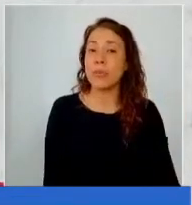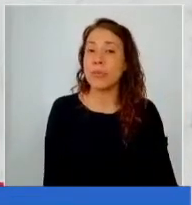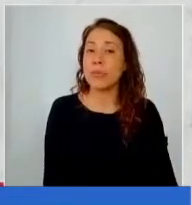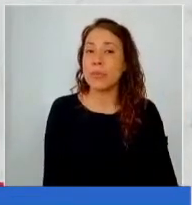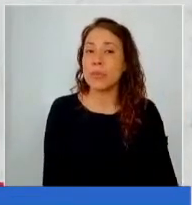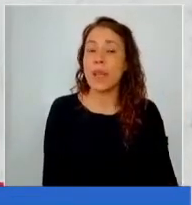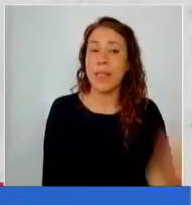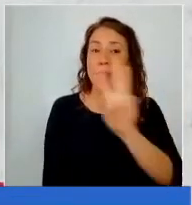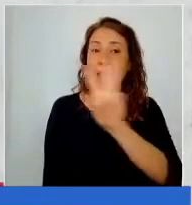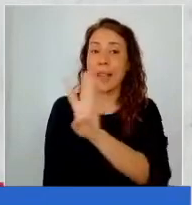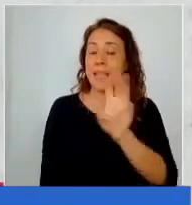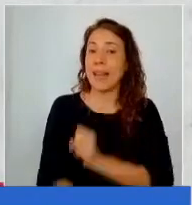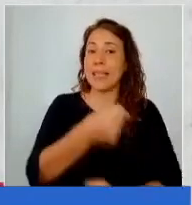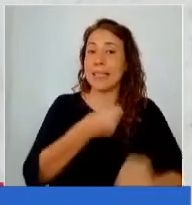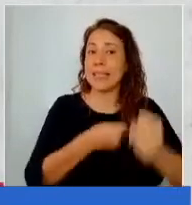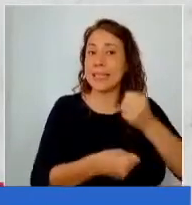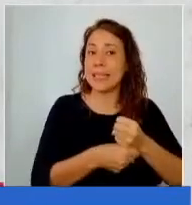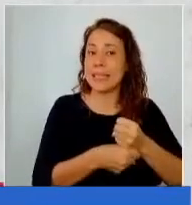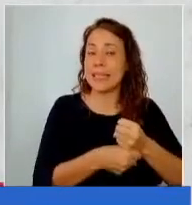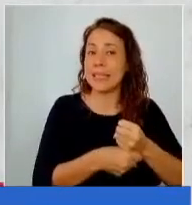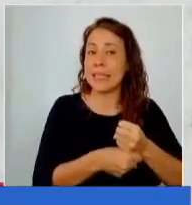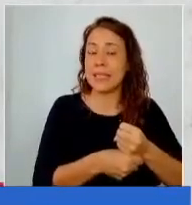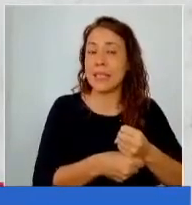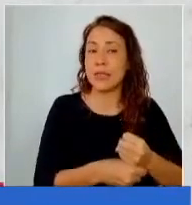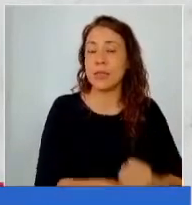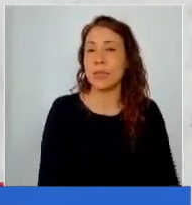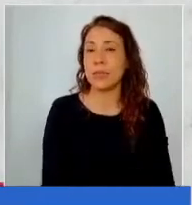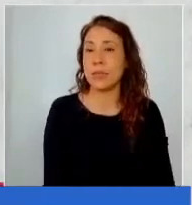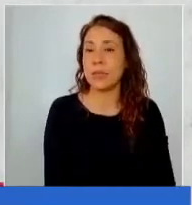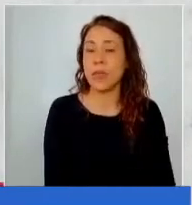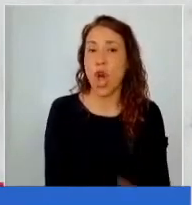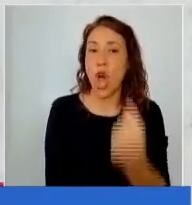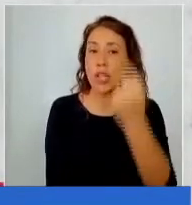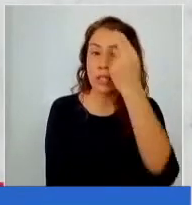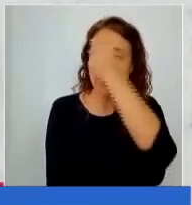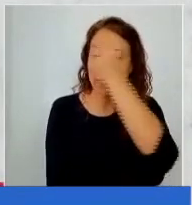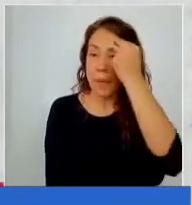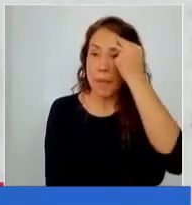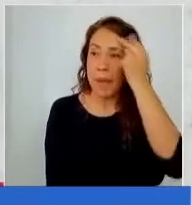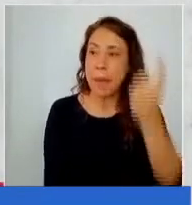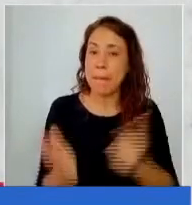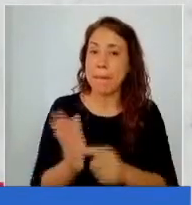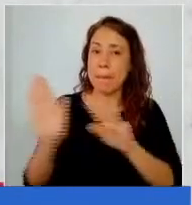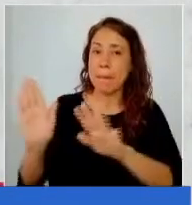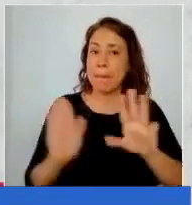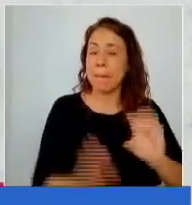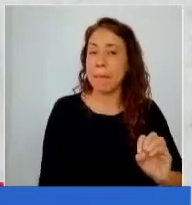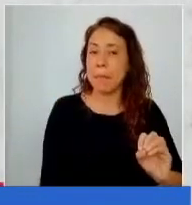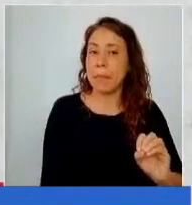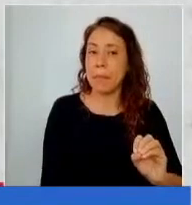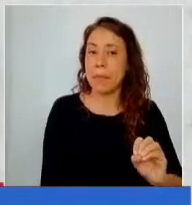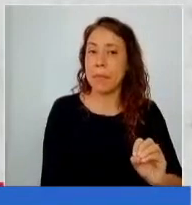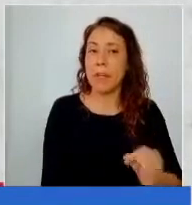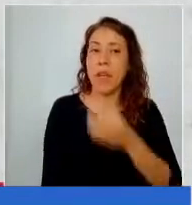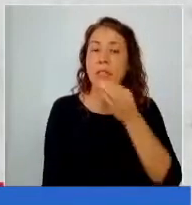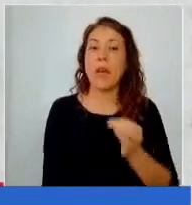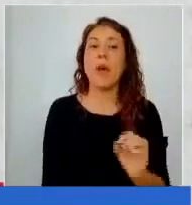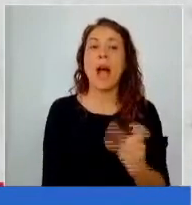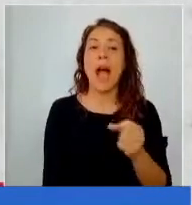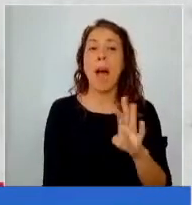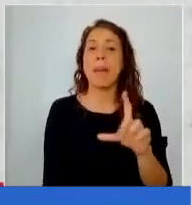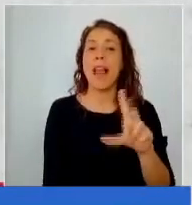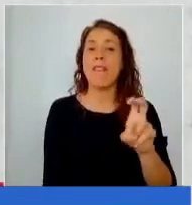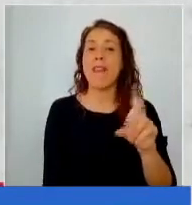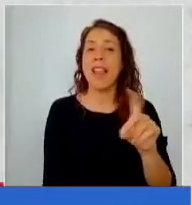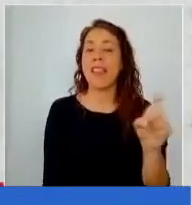cuando algunos nosotros llegamos el once de marzo de 1990 producción Gabriel Valdez asumir